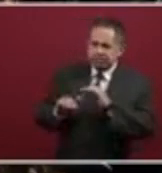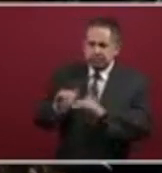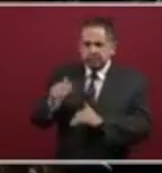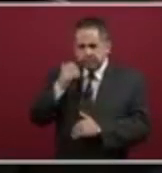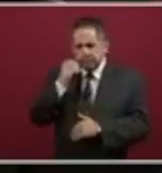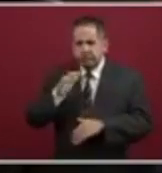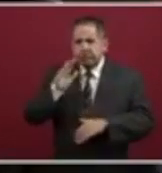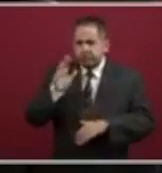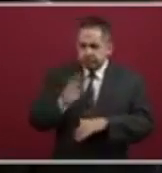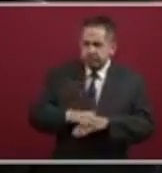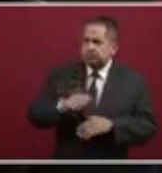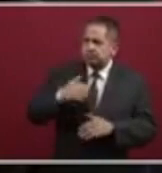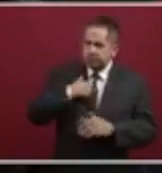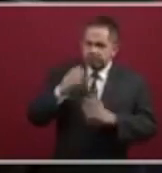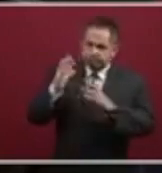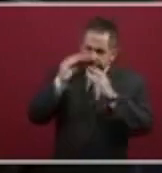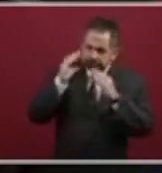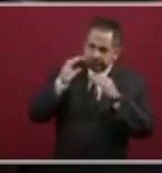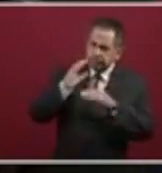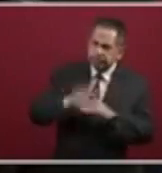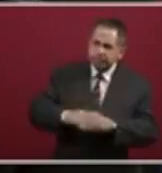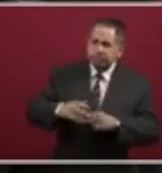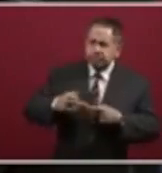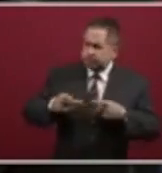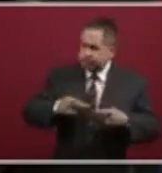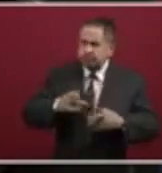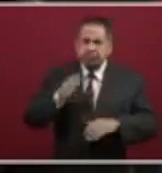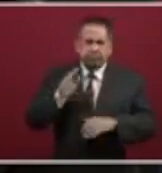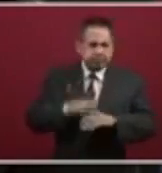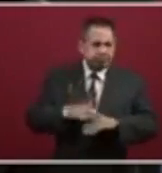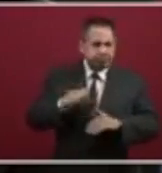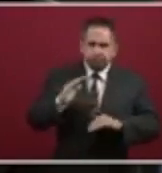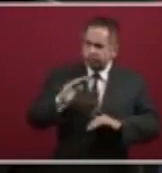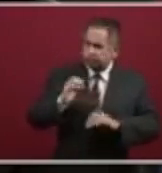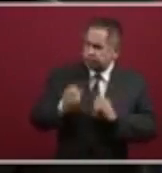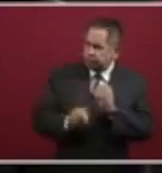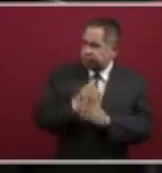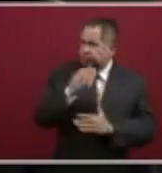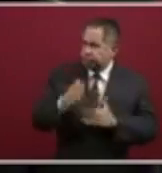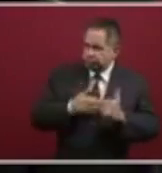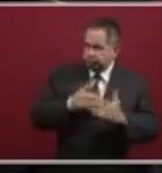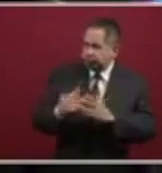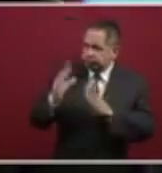mayor y mejor preparación, actualización y capacitación.